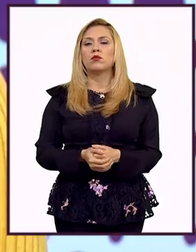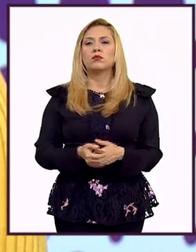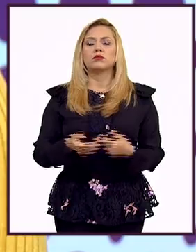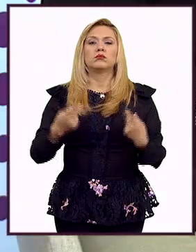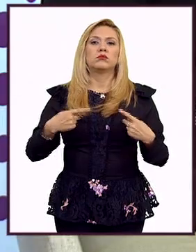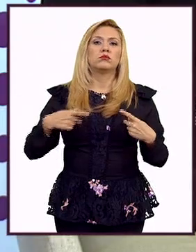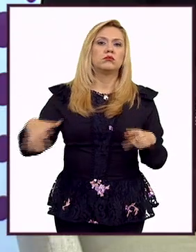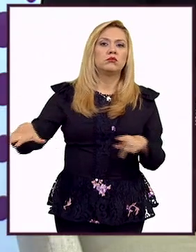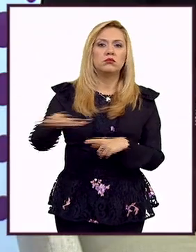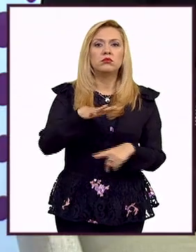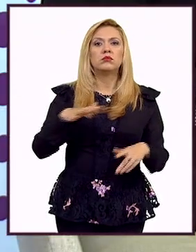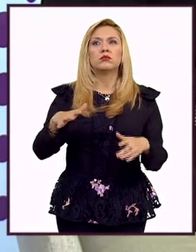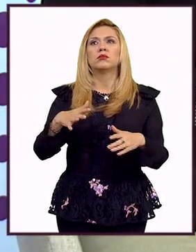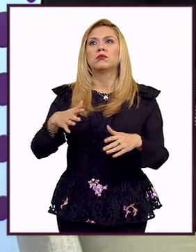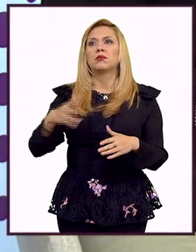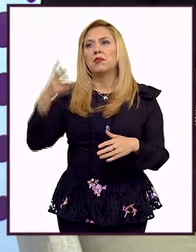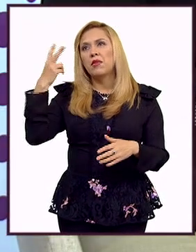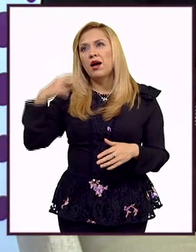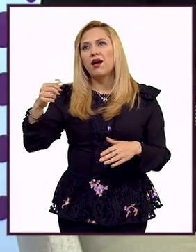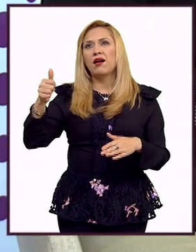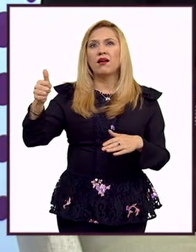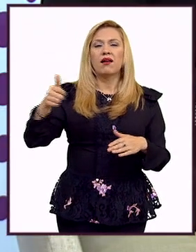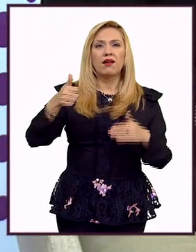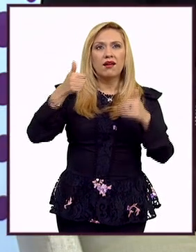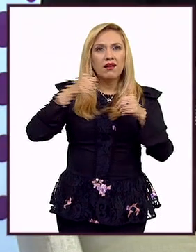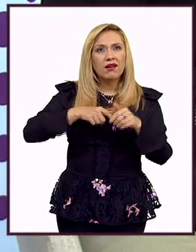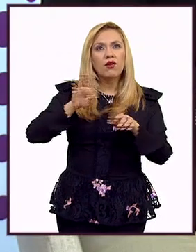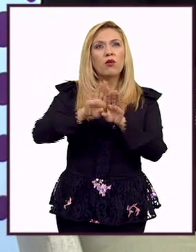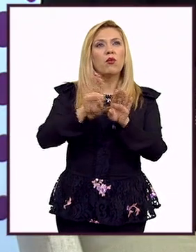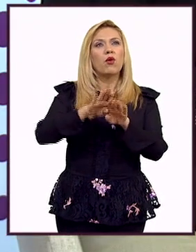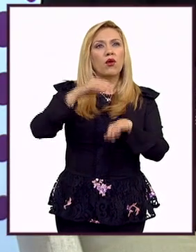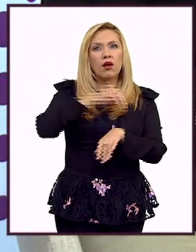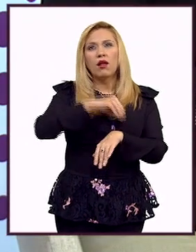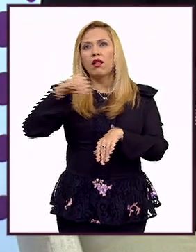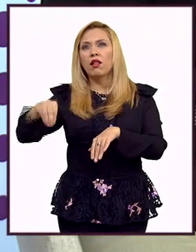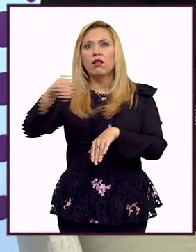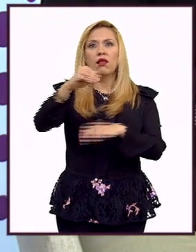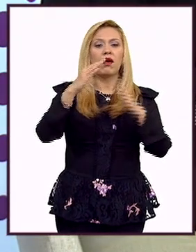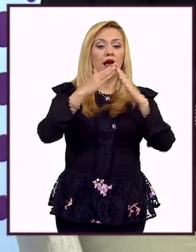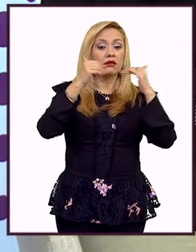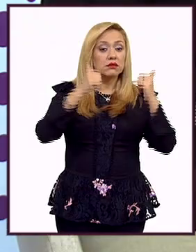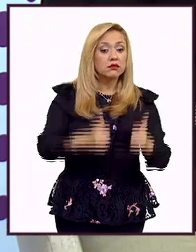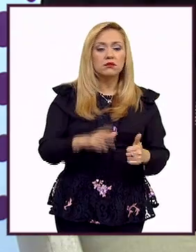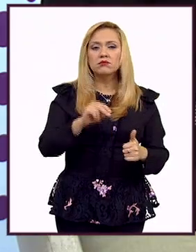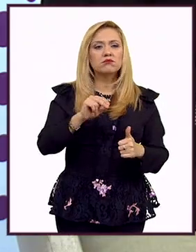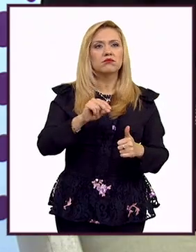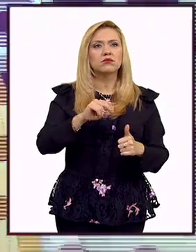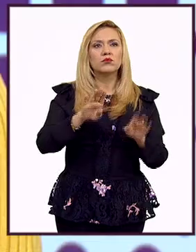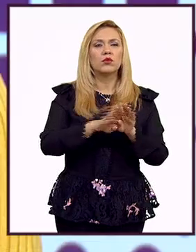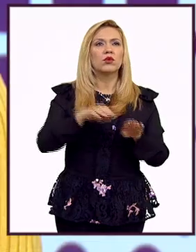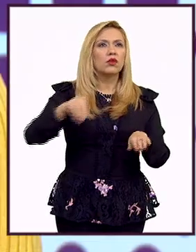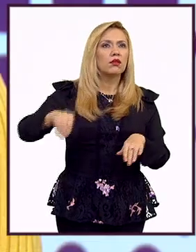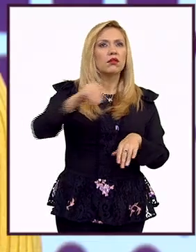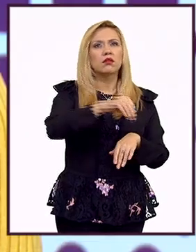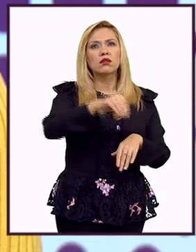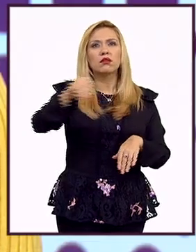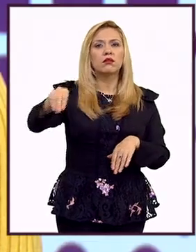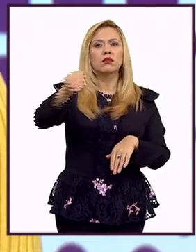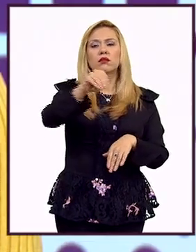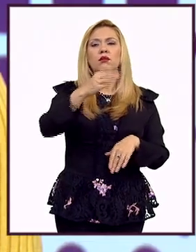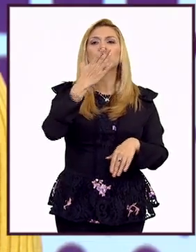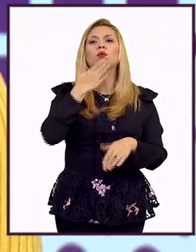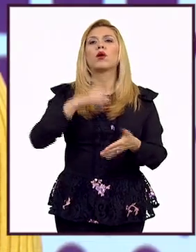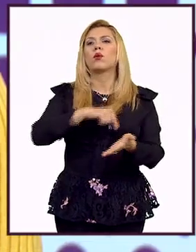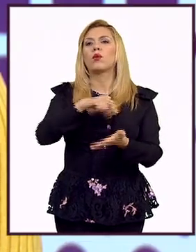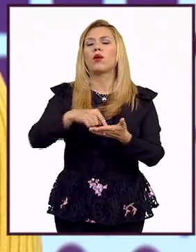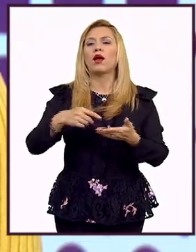poblaciones nómadas, pero también habla de personas trabajadoras migrantes, ya sea temporales o también que han decidido